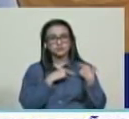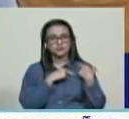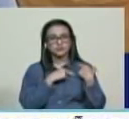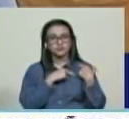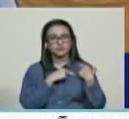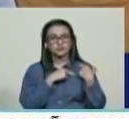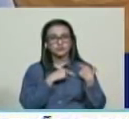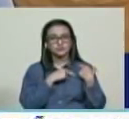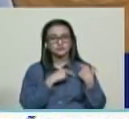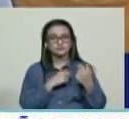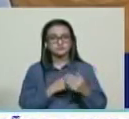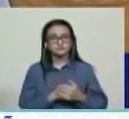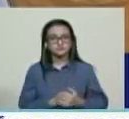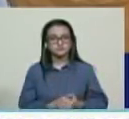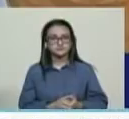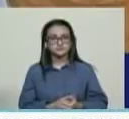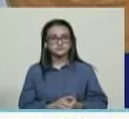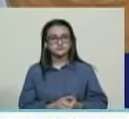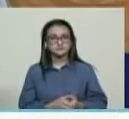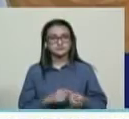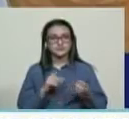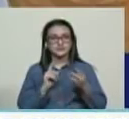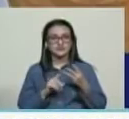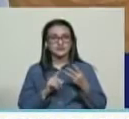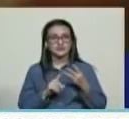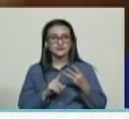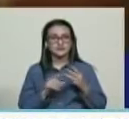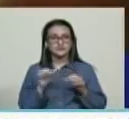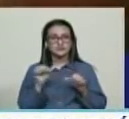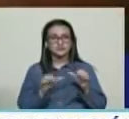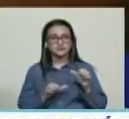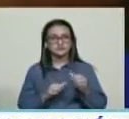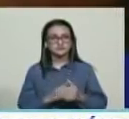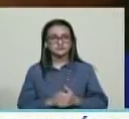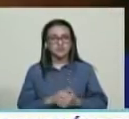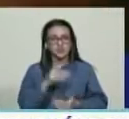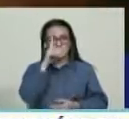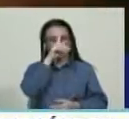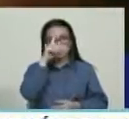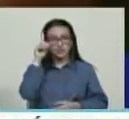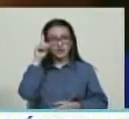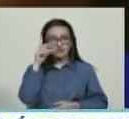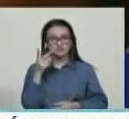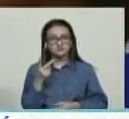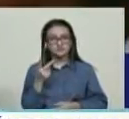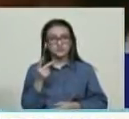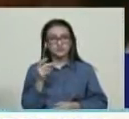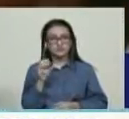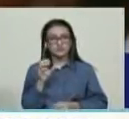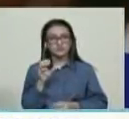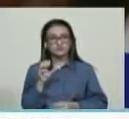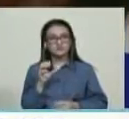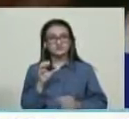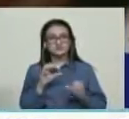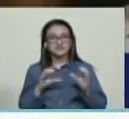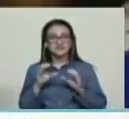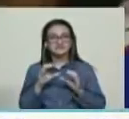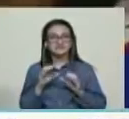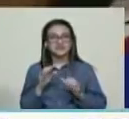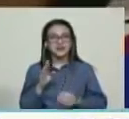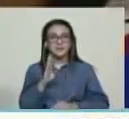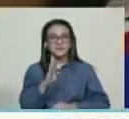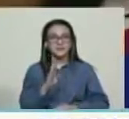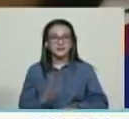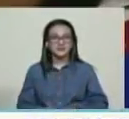José Ricardi. Tercero, palabras a cargo del alumno Diosdado Cabello del segundo de Ciencias sección B.